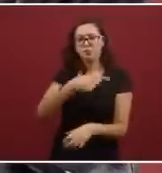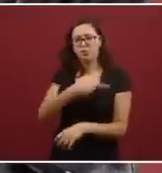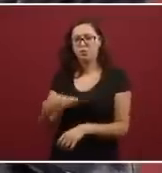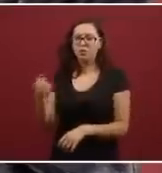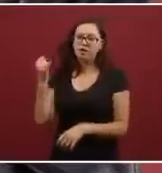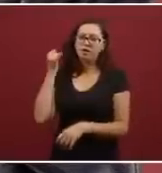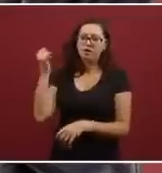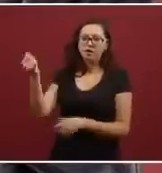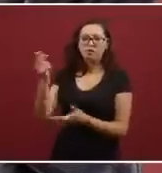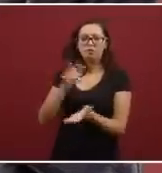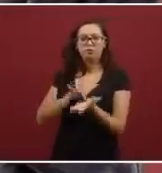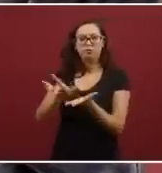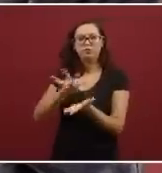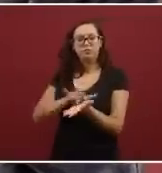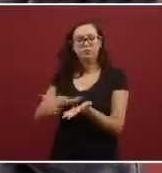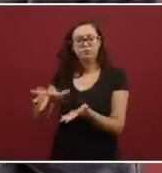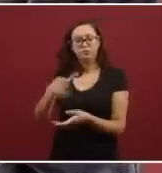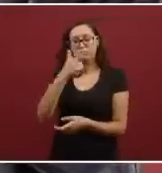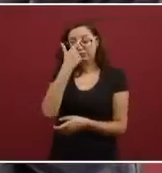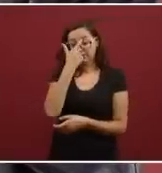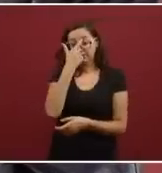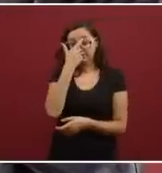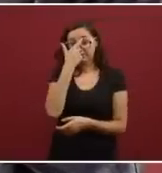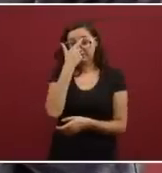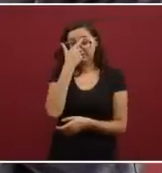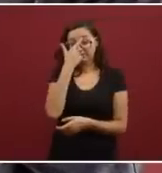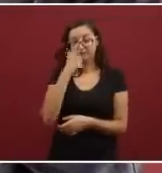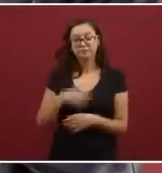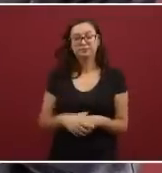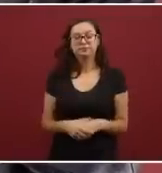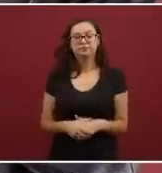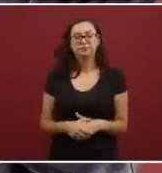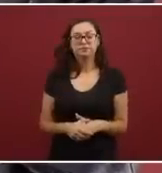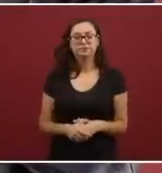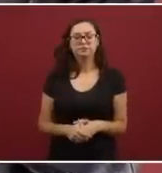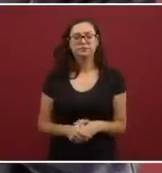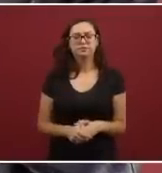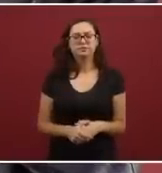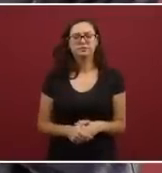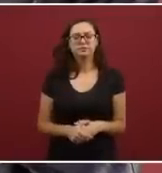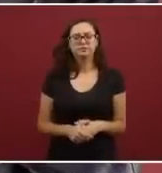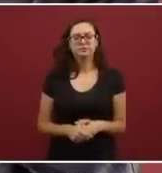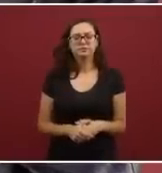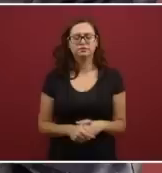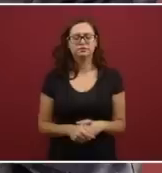marginados del país. Esto lo va a